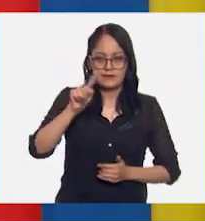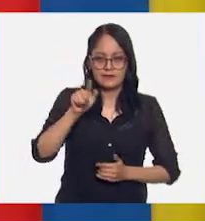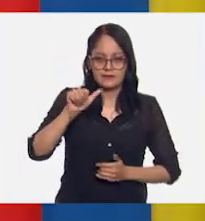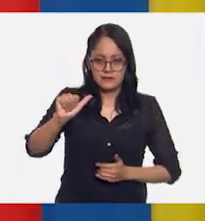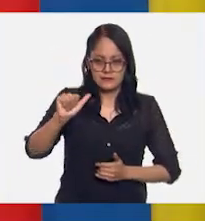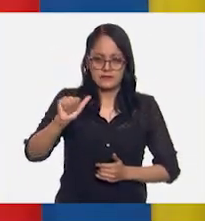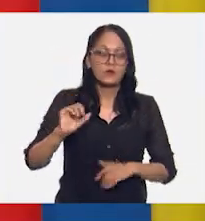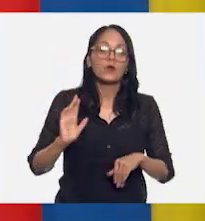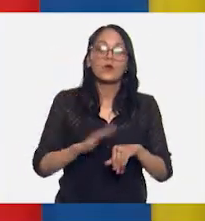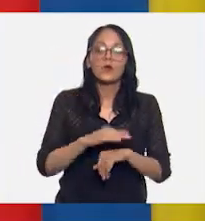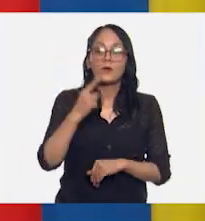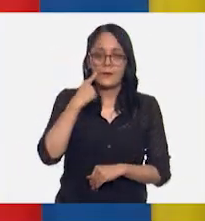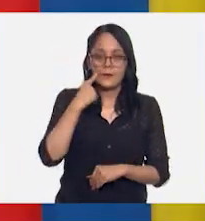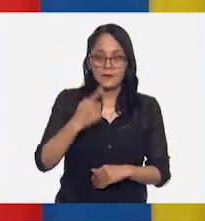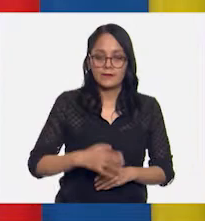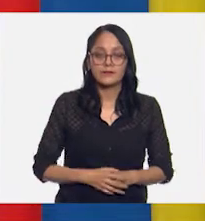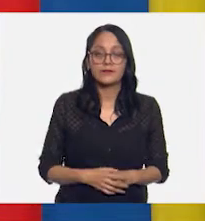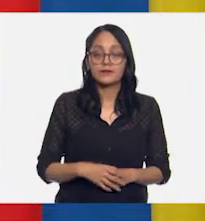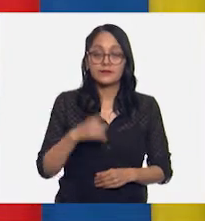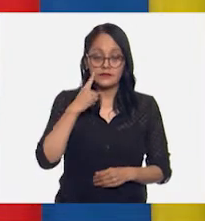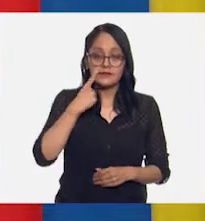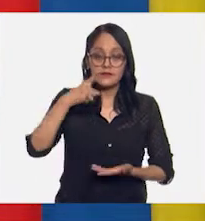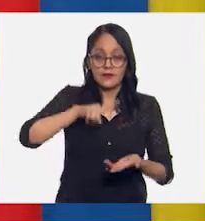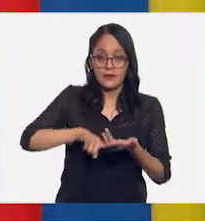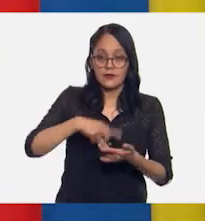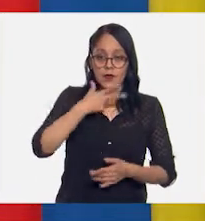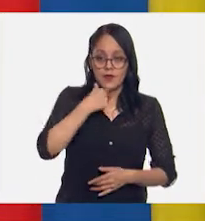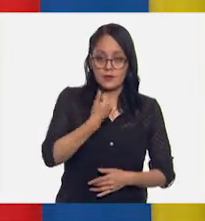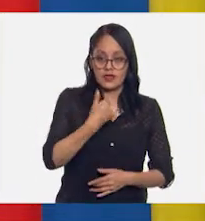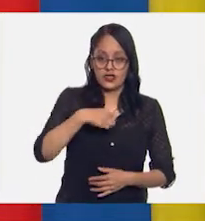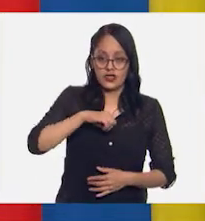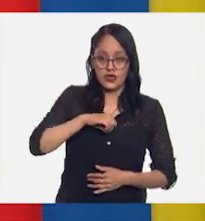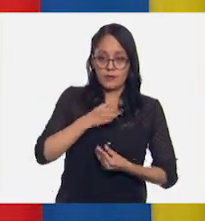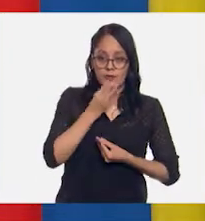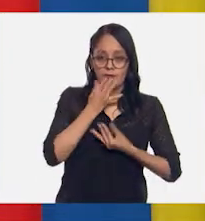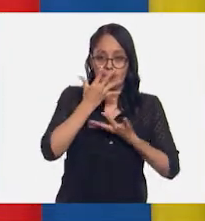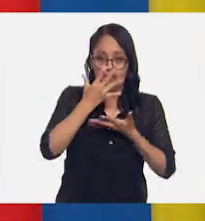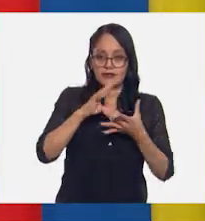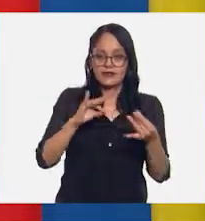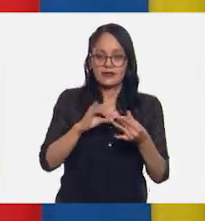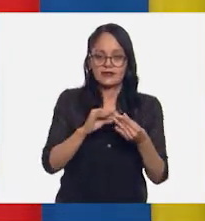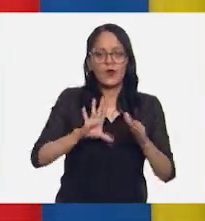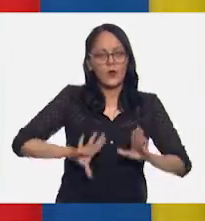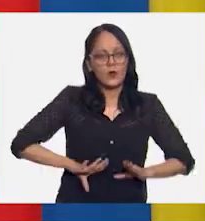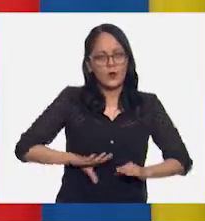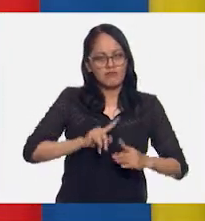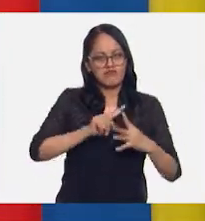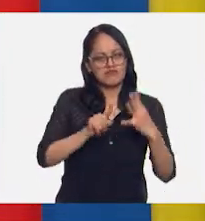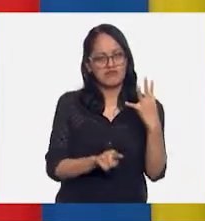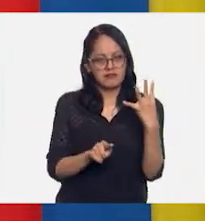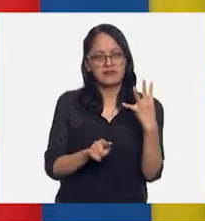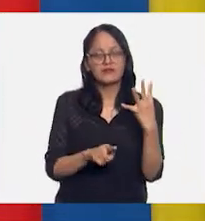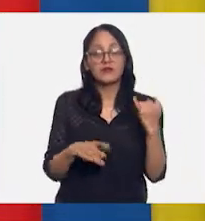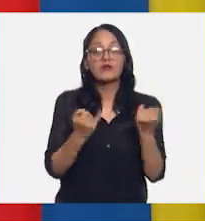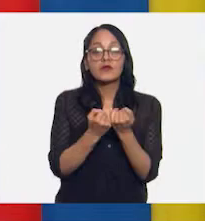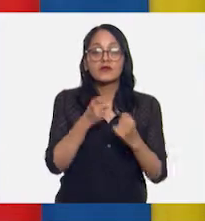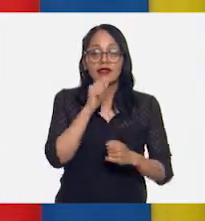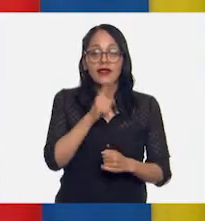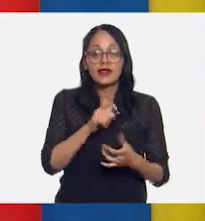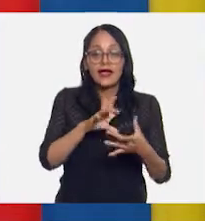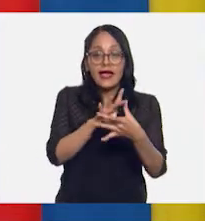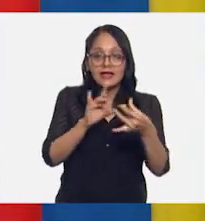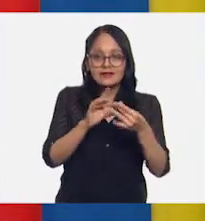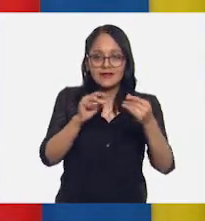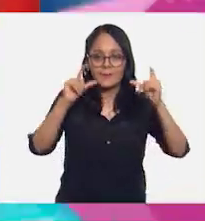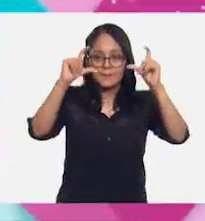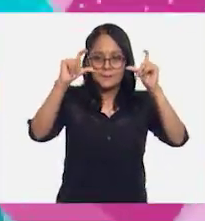lo indica, sino también porque el yo poético lo confirma al describir muchas de sus cualidades e incluso al definirla en la